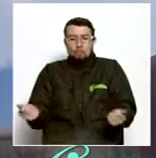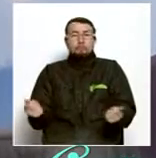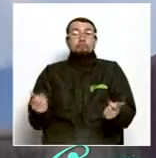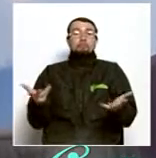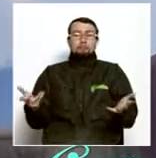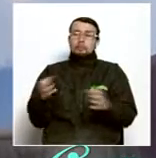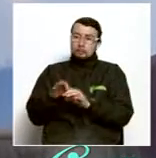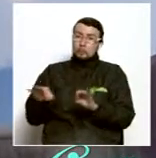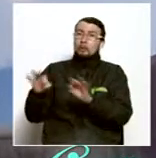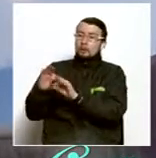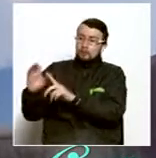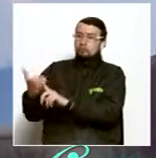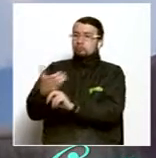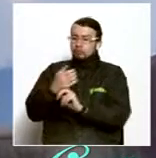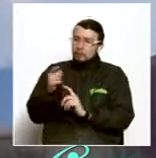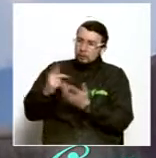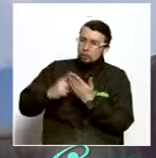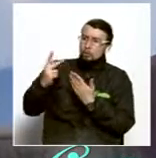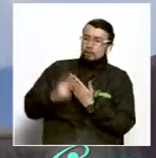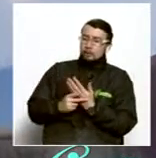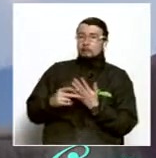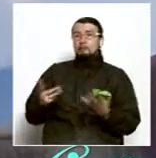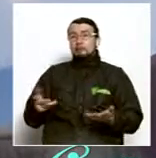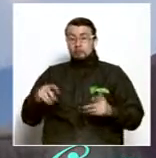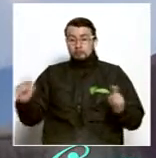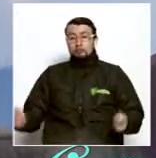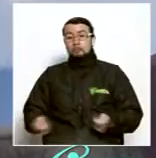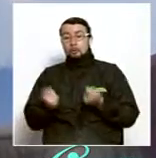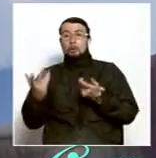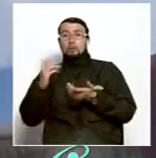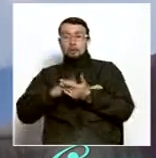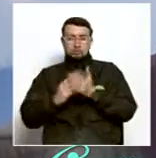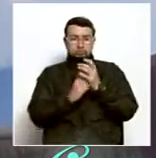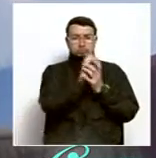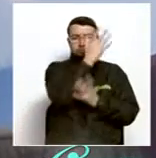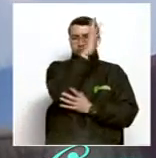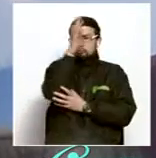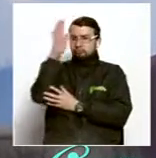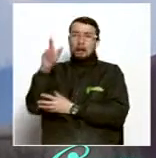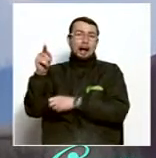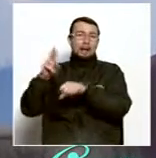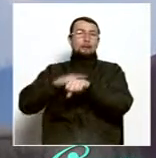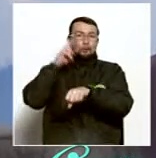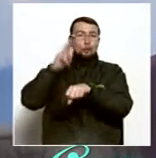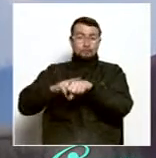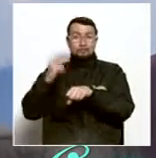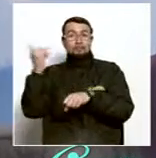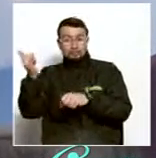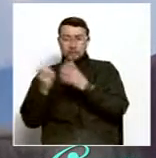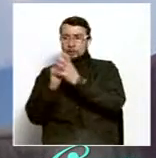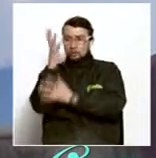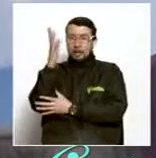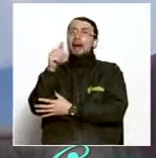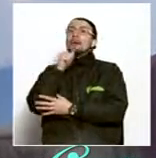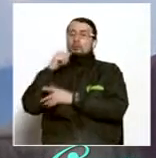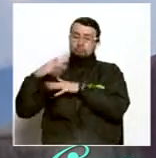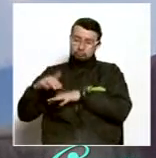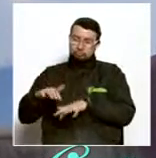de este tipo de proyectos y poder recuperar los bosques naturales, que son los que están protegiendo y produciendo el